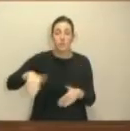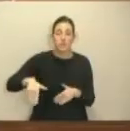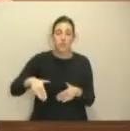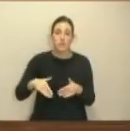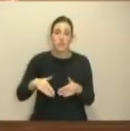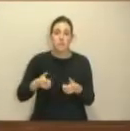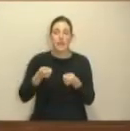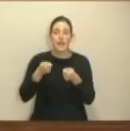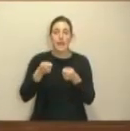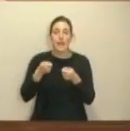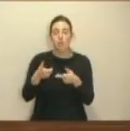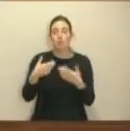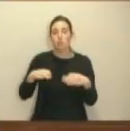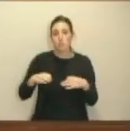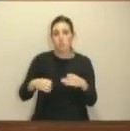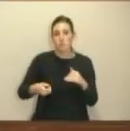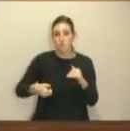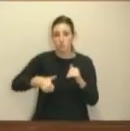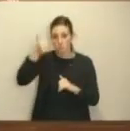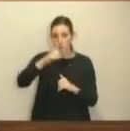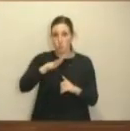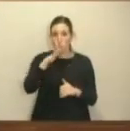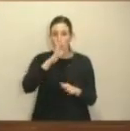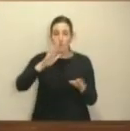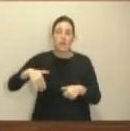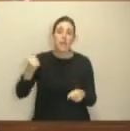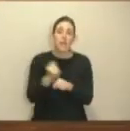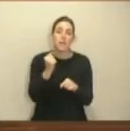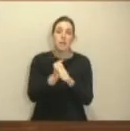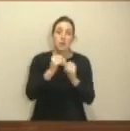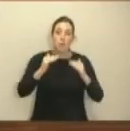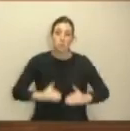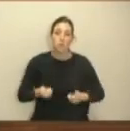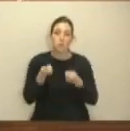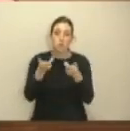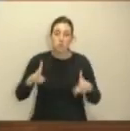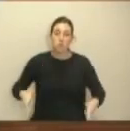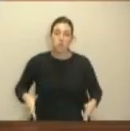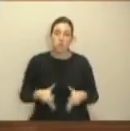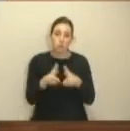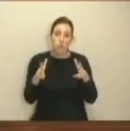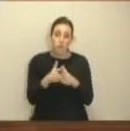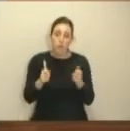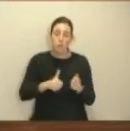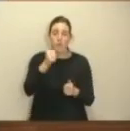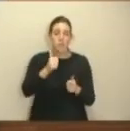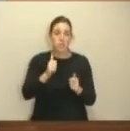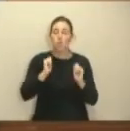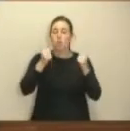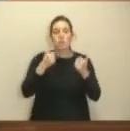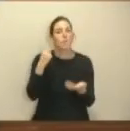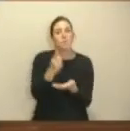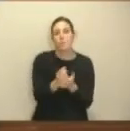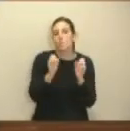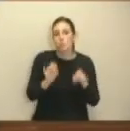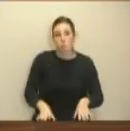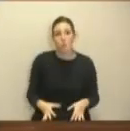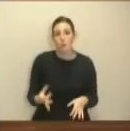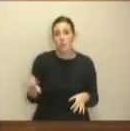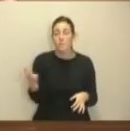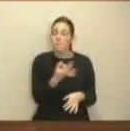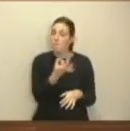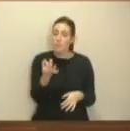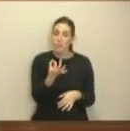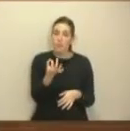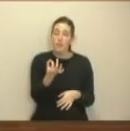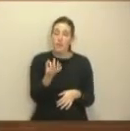corriente, perdón, por lo tanto, menos empleo, más gasto social y volvemos a empezar la cadena otra vez. Y hay que invertirlo, hay que invertir ese círculo vicioso y